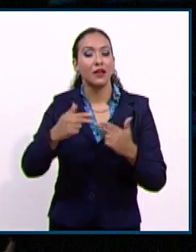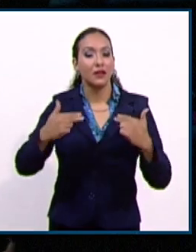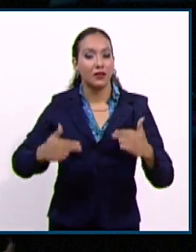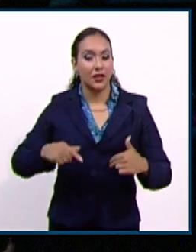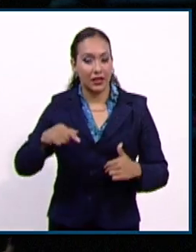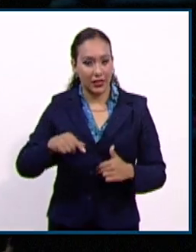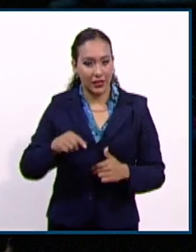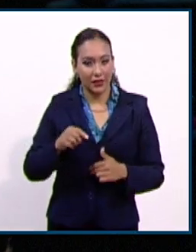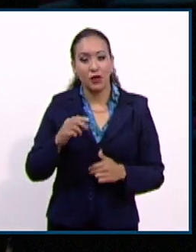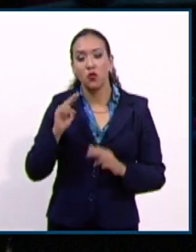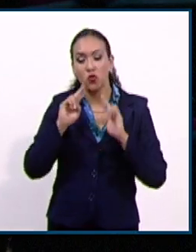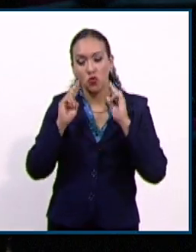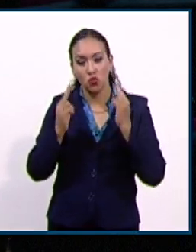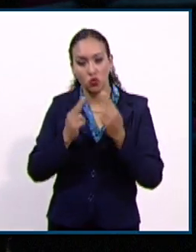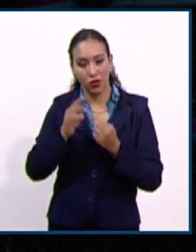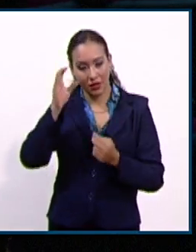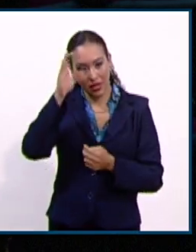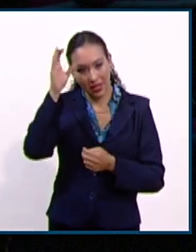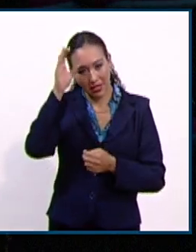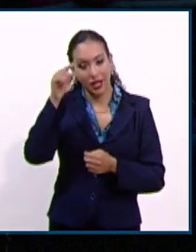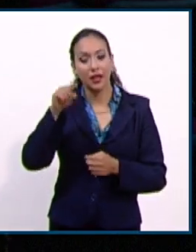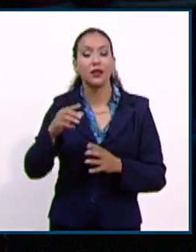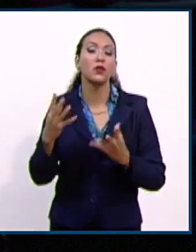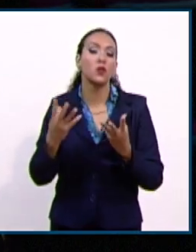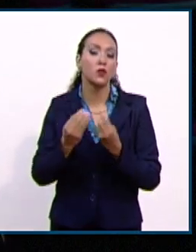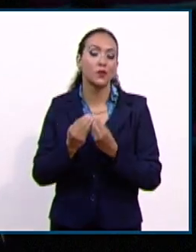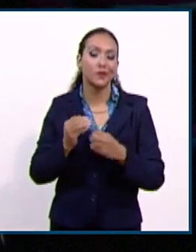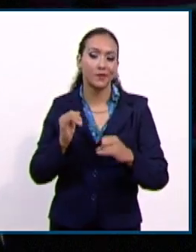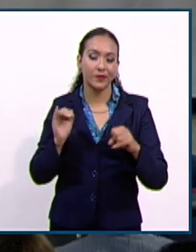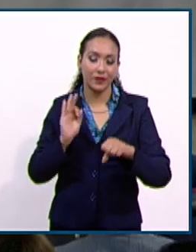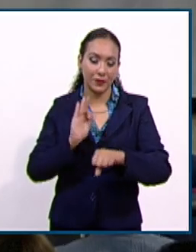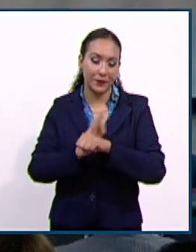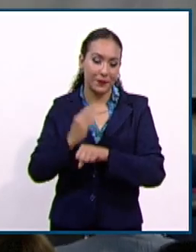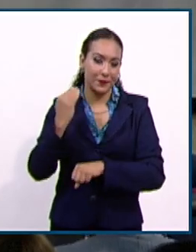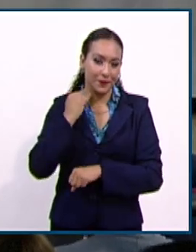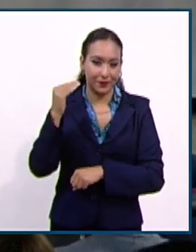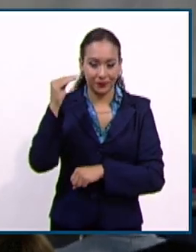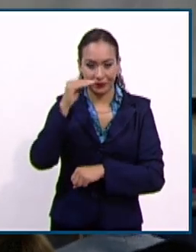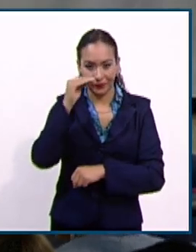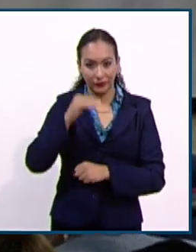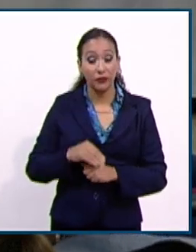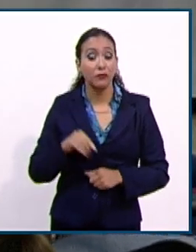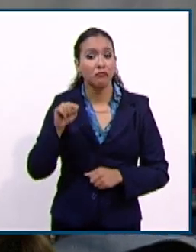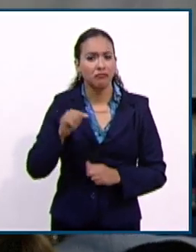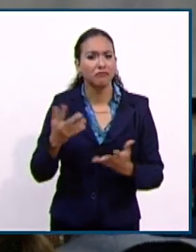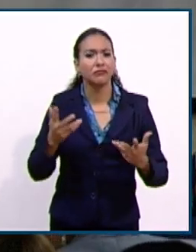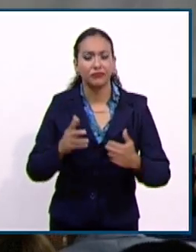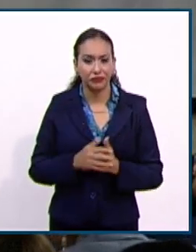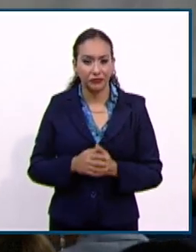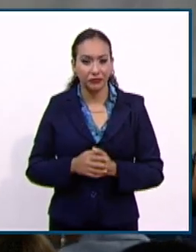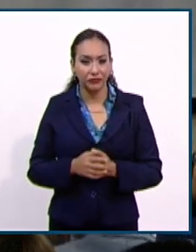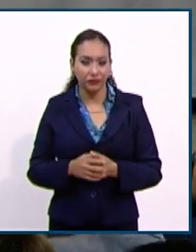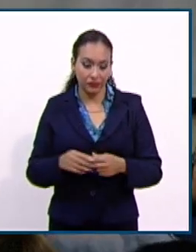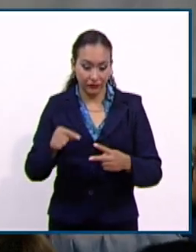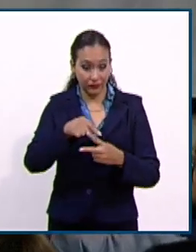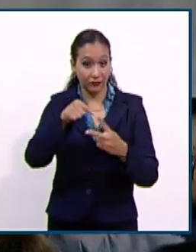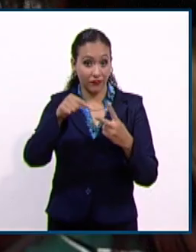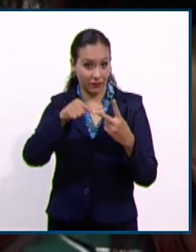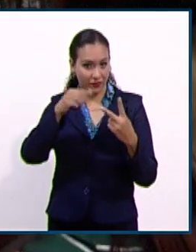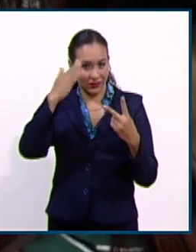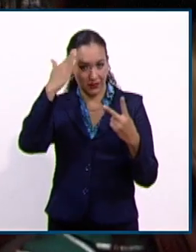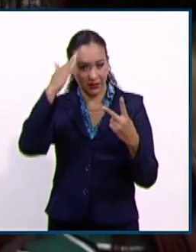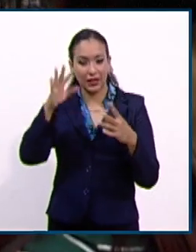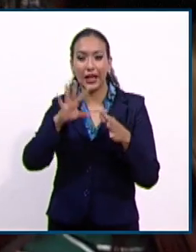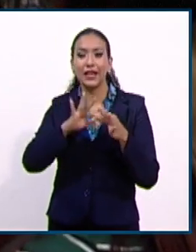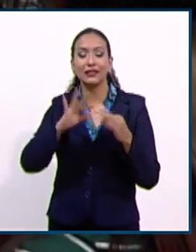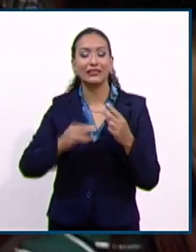en colaboración con el Instituto Federal de la Defensoría Pública. En el encuentro, las titulares de ambos organismos expresaron